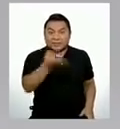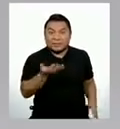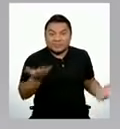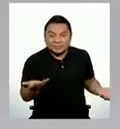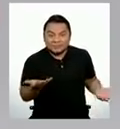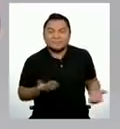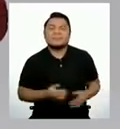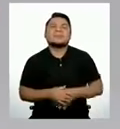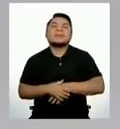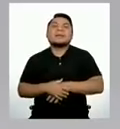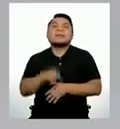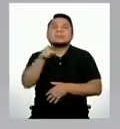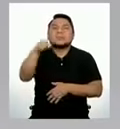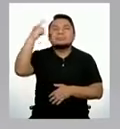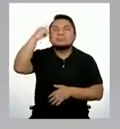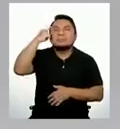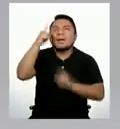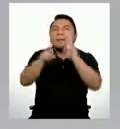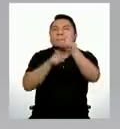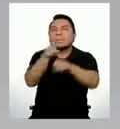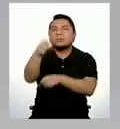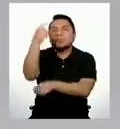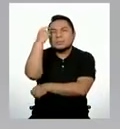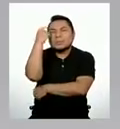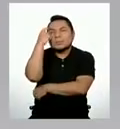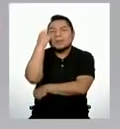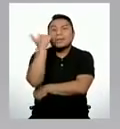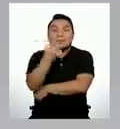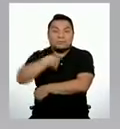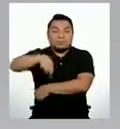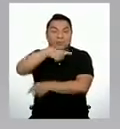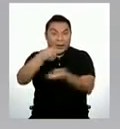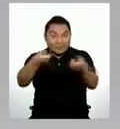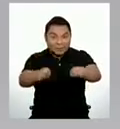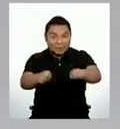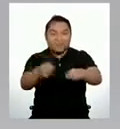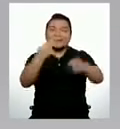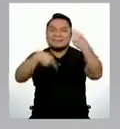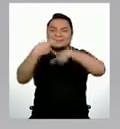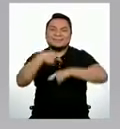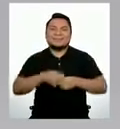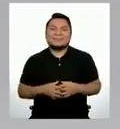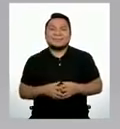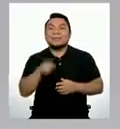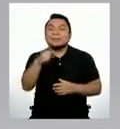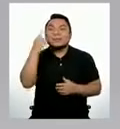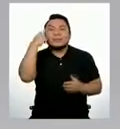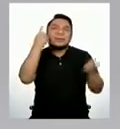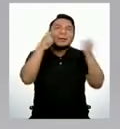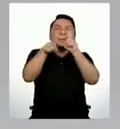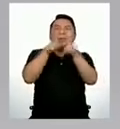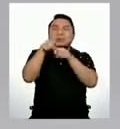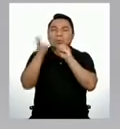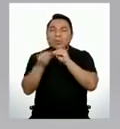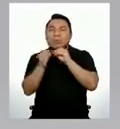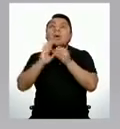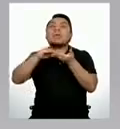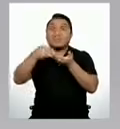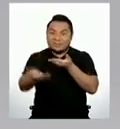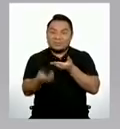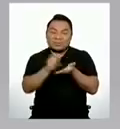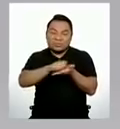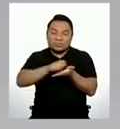pensando en esta pregunta y en otras más que debes tener en mente, vamos a hacer una pausa y regresamos. Si tienes muchas más preguntas, bueno,